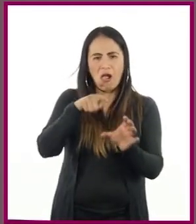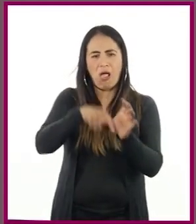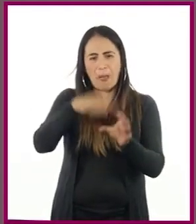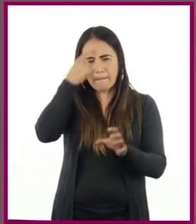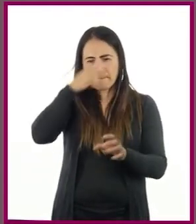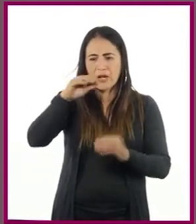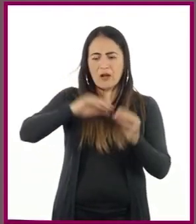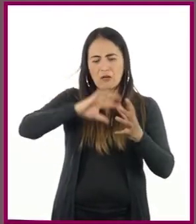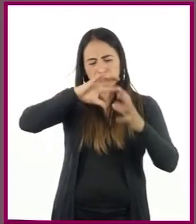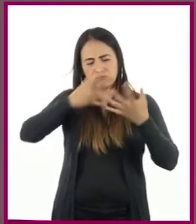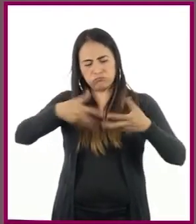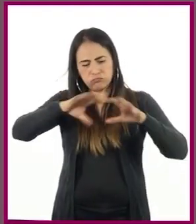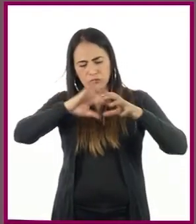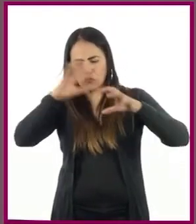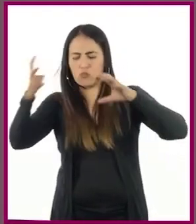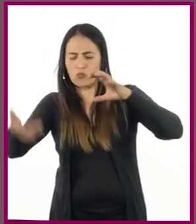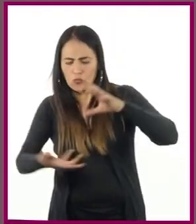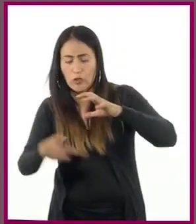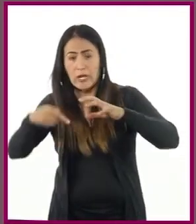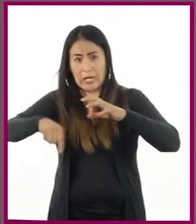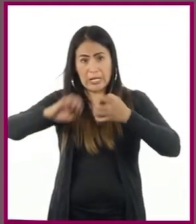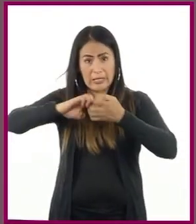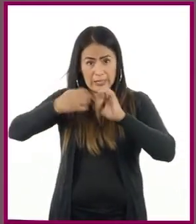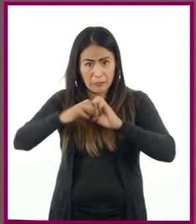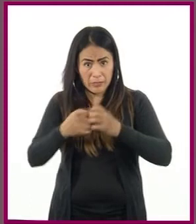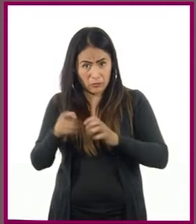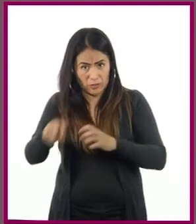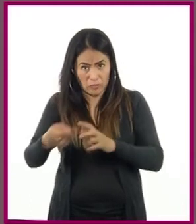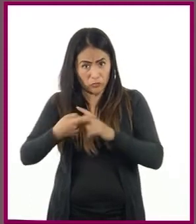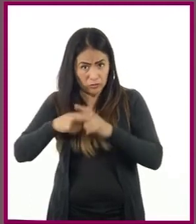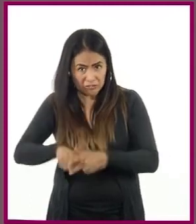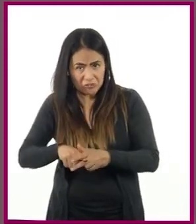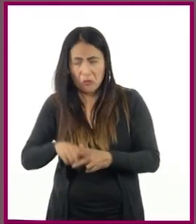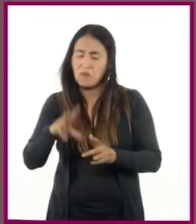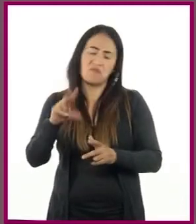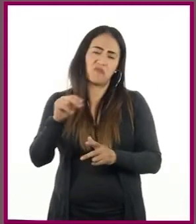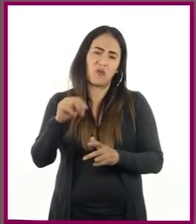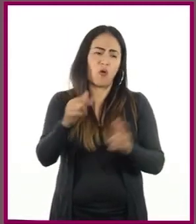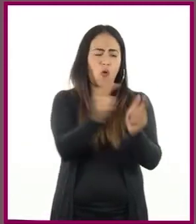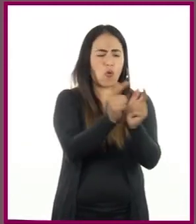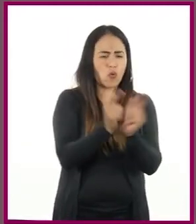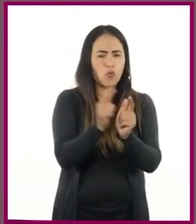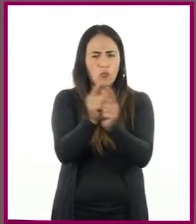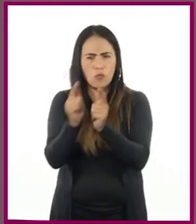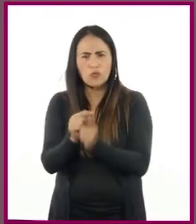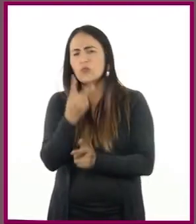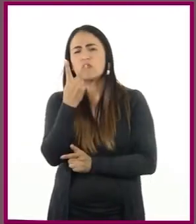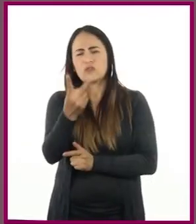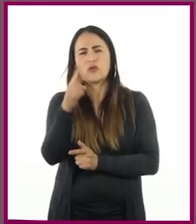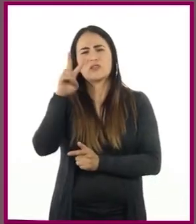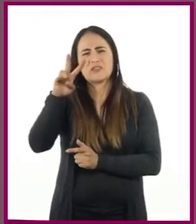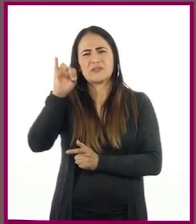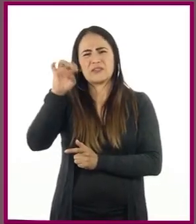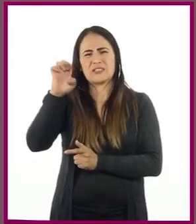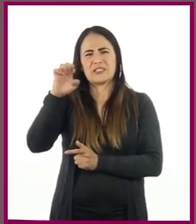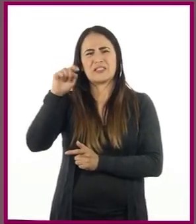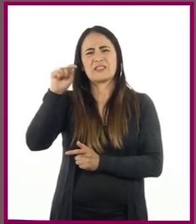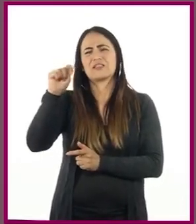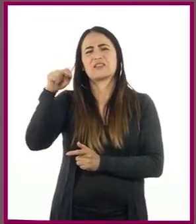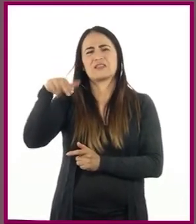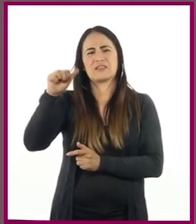mundo contra un enemigo que no había iniciado el conflicto. Para estos grupos, la guerra contra Vietnam no tenía